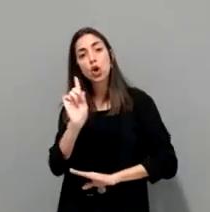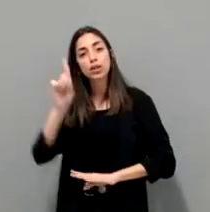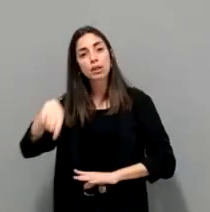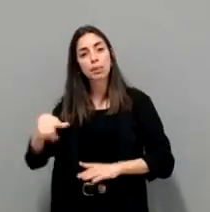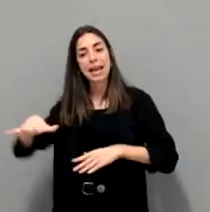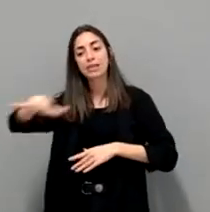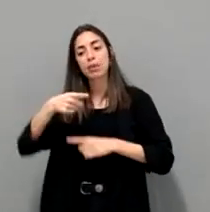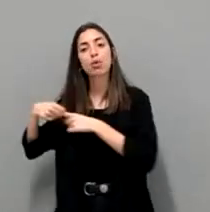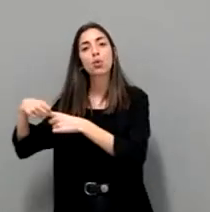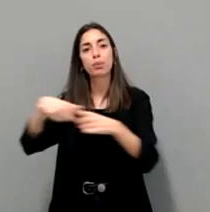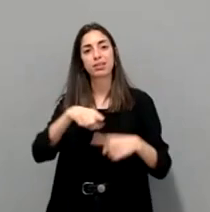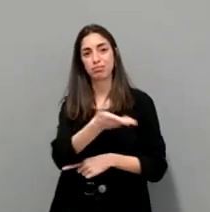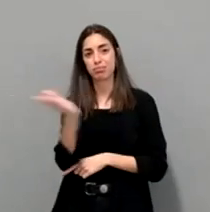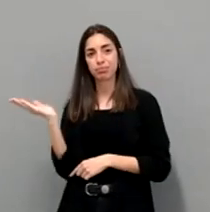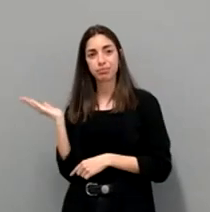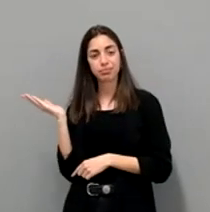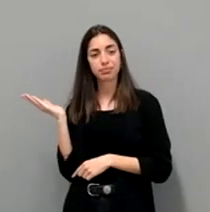¿no?